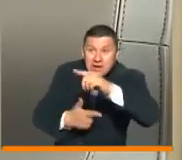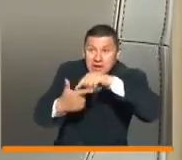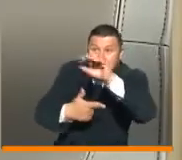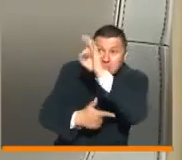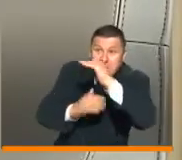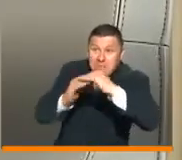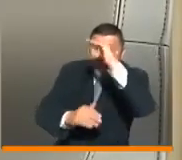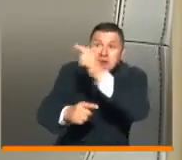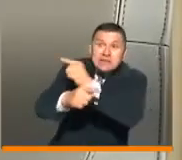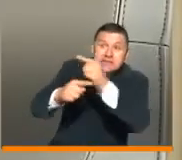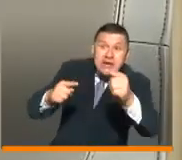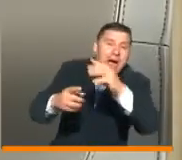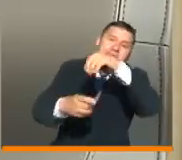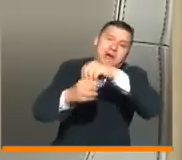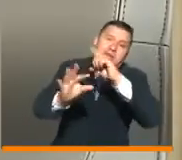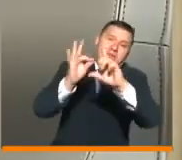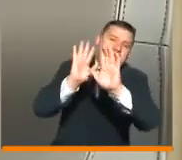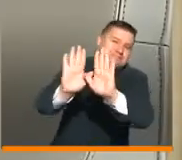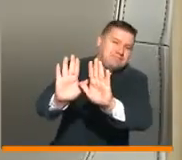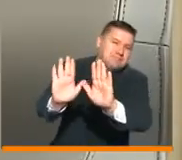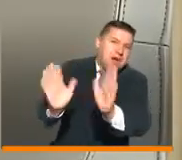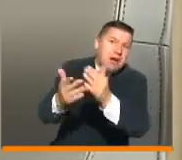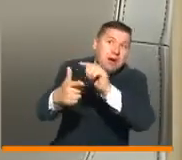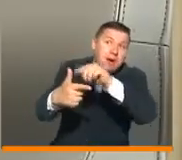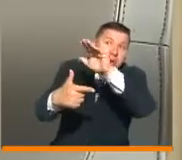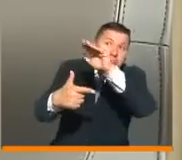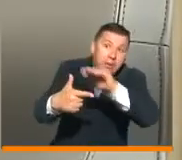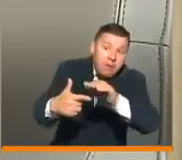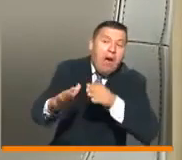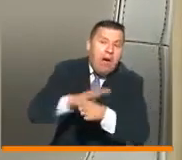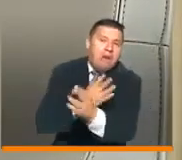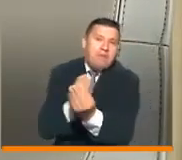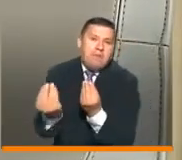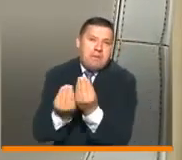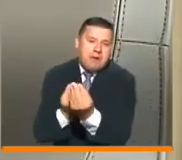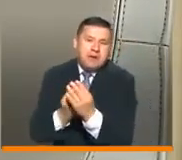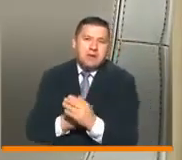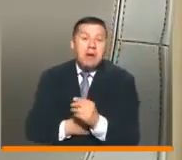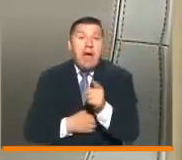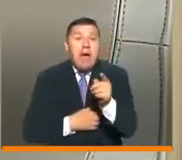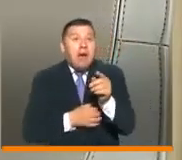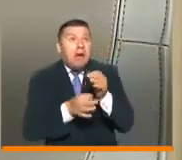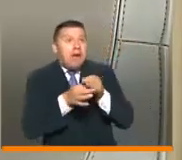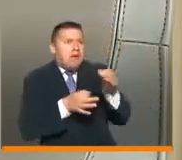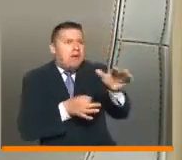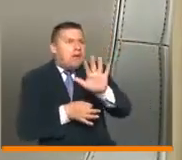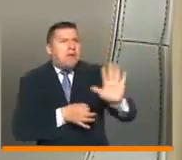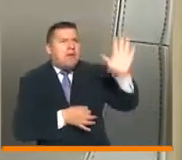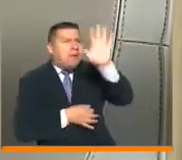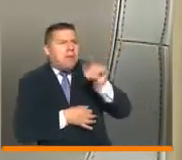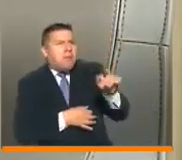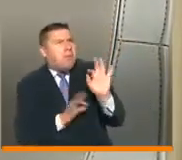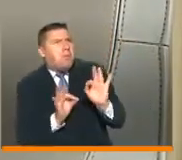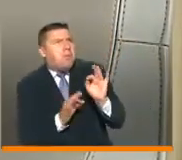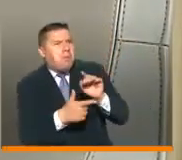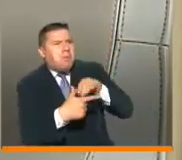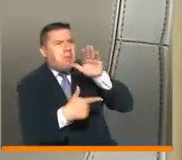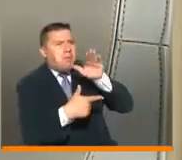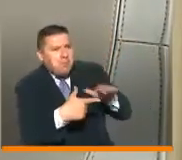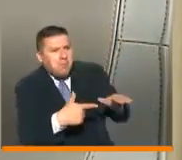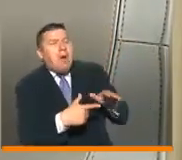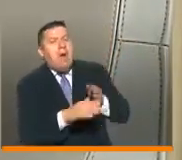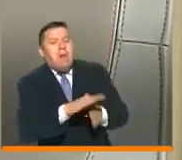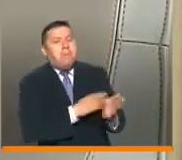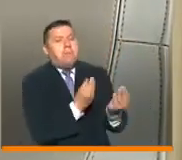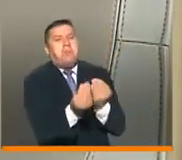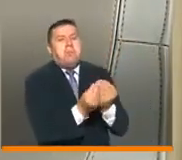unas semanas hacer trabajo en casa mientras mejoran los indicadores. Pero, presidente, hay muchas regiones donde los indicadores nos permiten seguir avanzando y lo